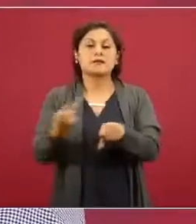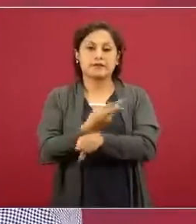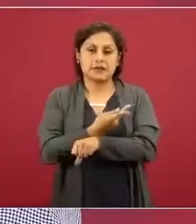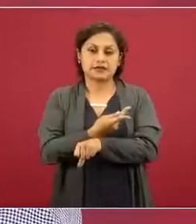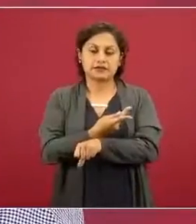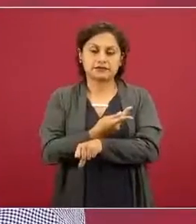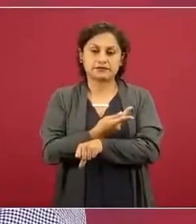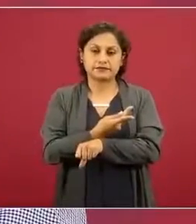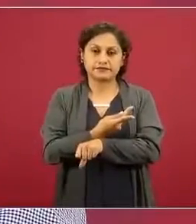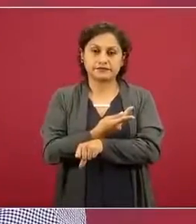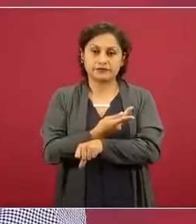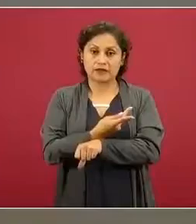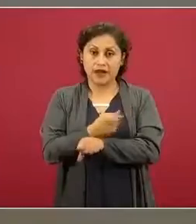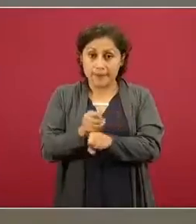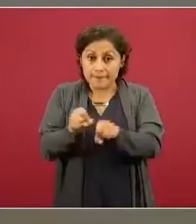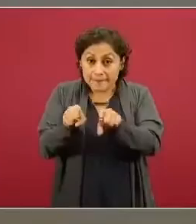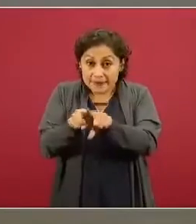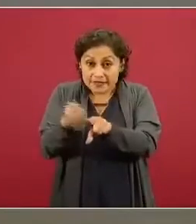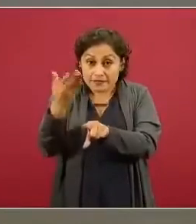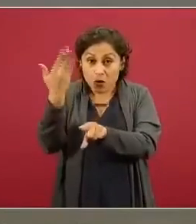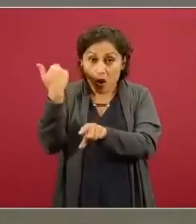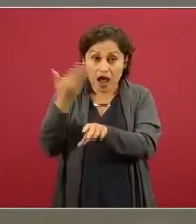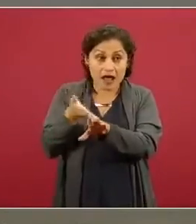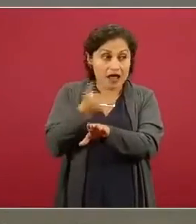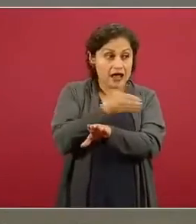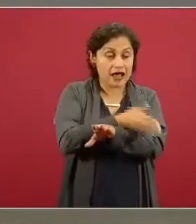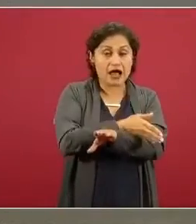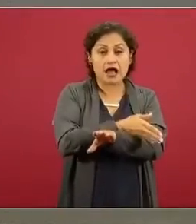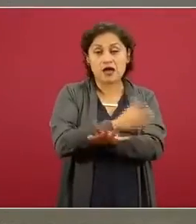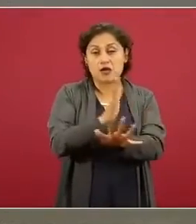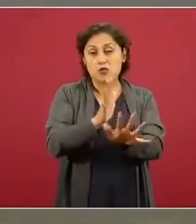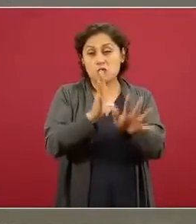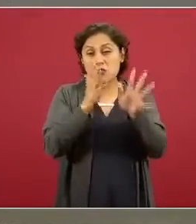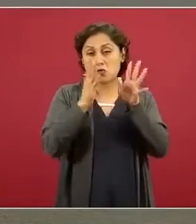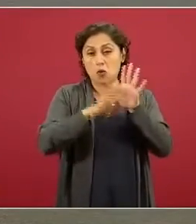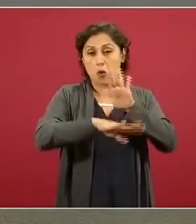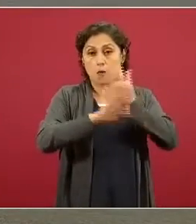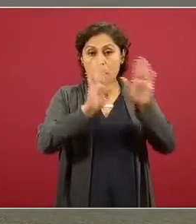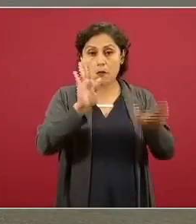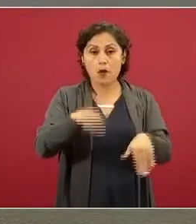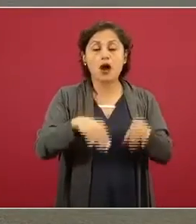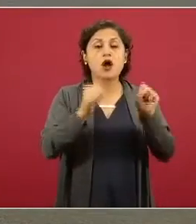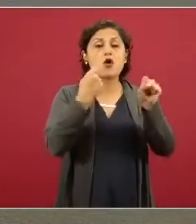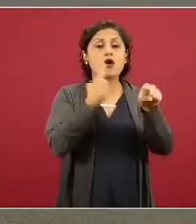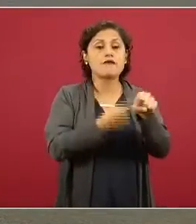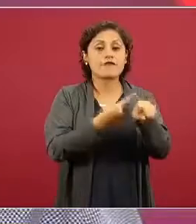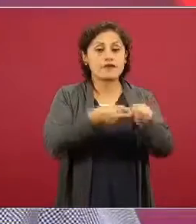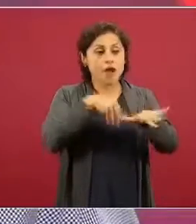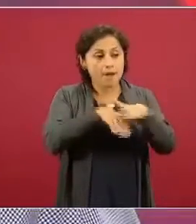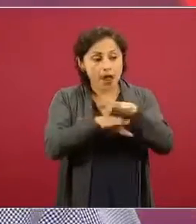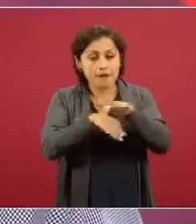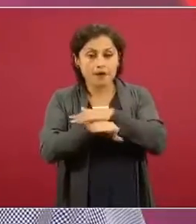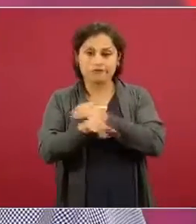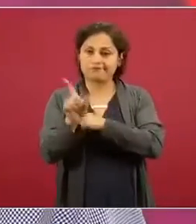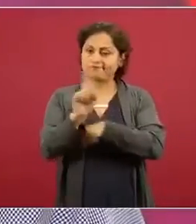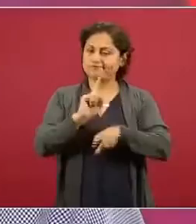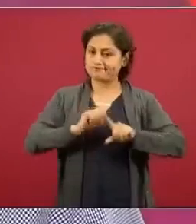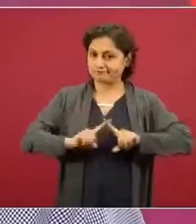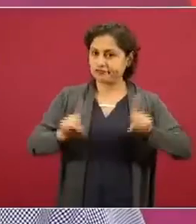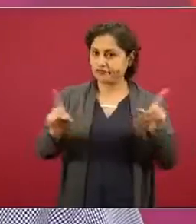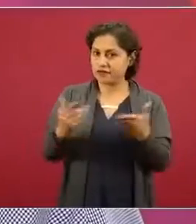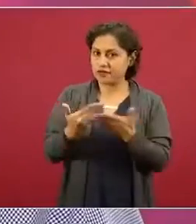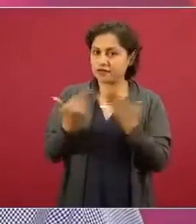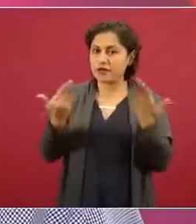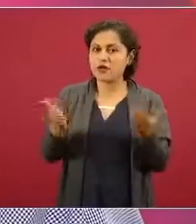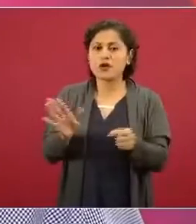misma magnitud en mortalidad o aún en hospitalizaciones. Ahora, ¿por qué pasa esto? Pues puede